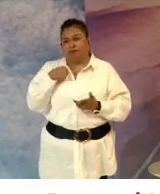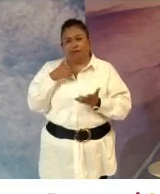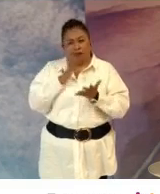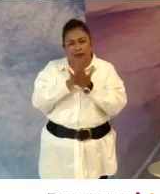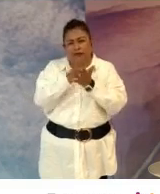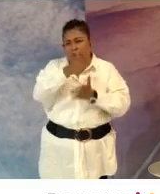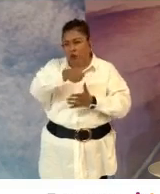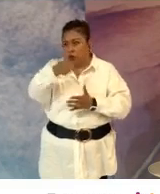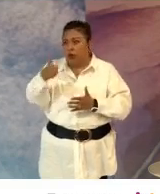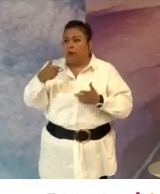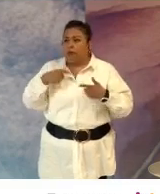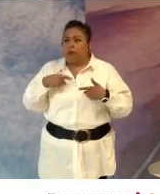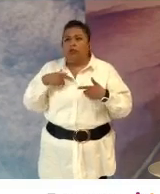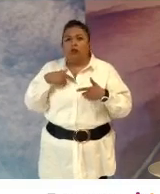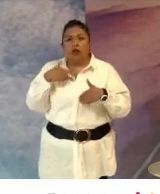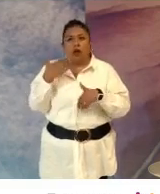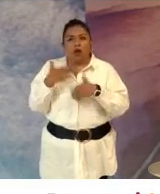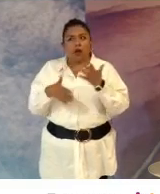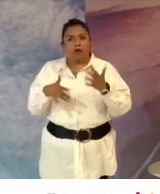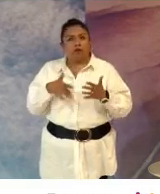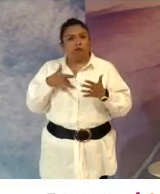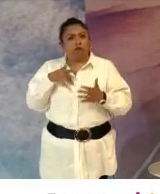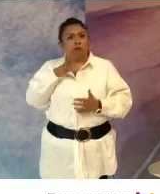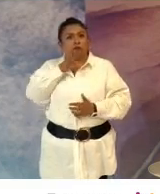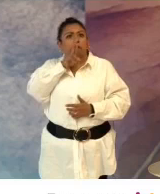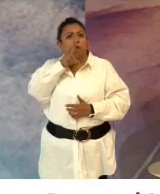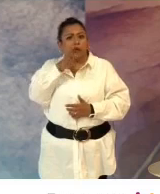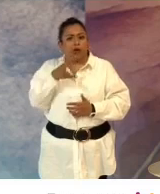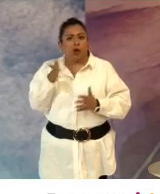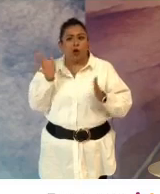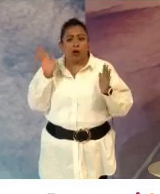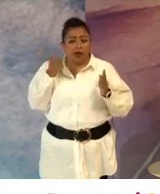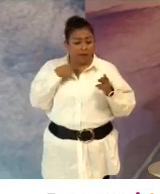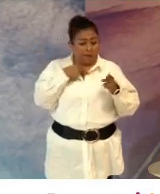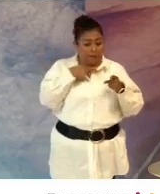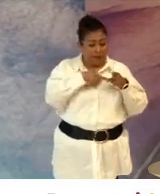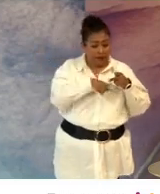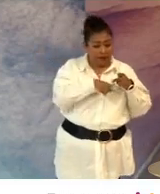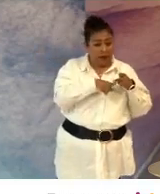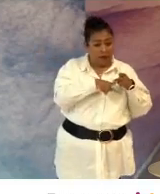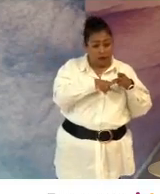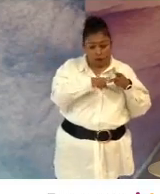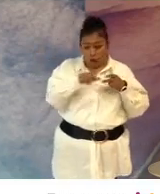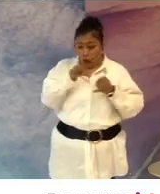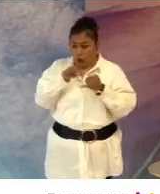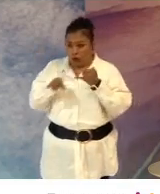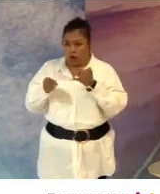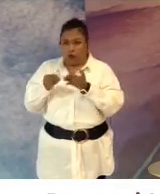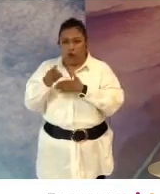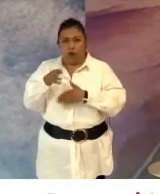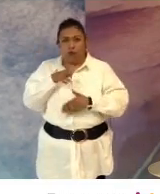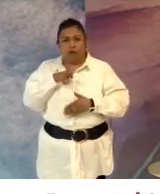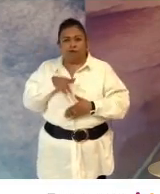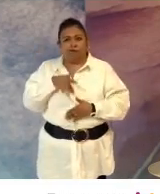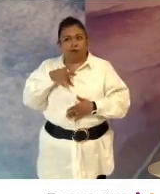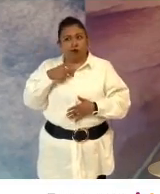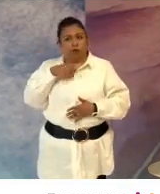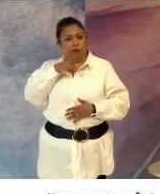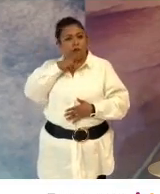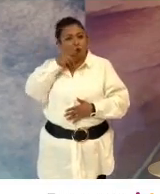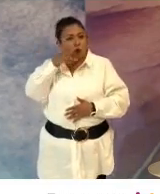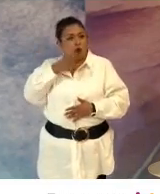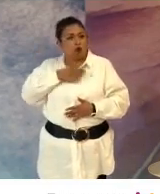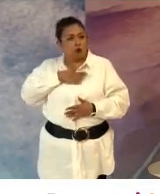las personas se vayan mejor que como entramos a esa reunión y que nosotros salgamos siendo mejores y mucho